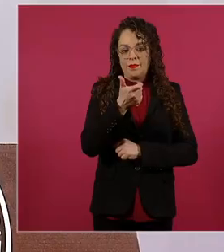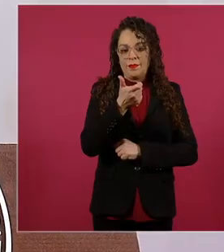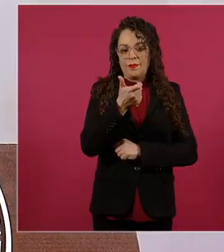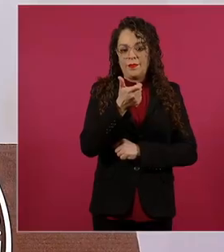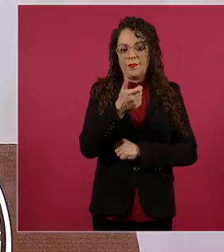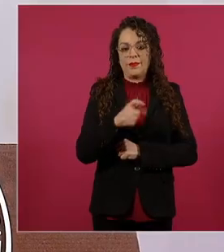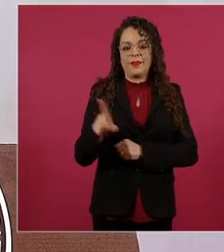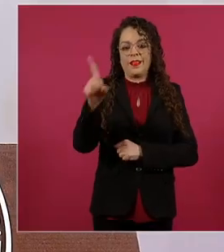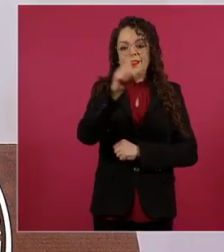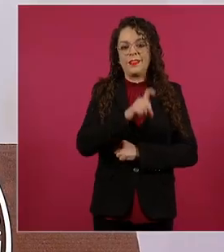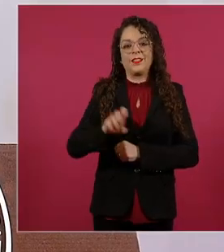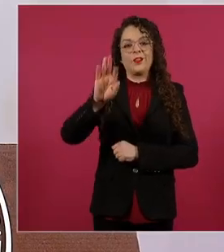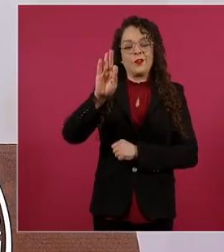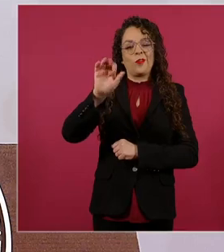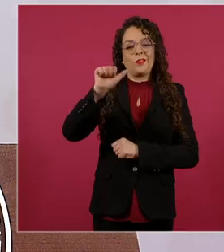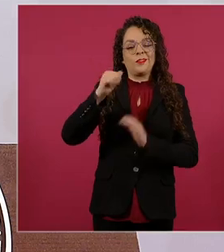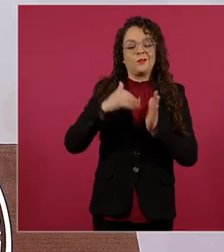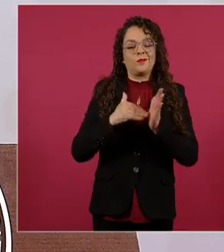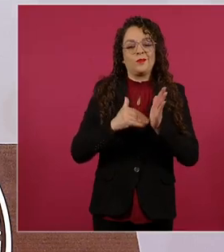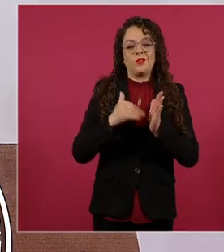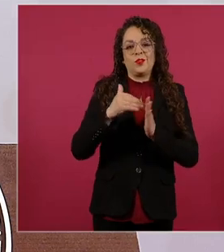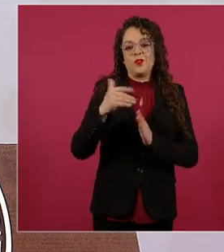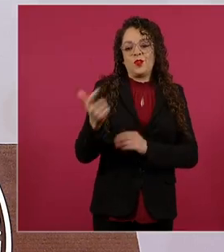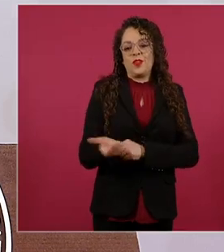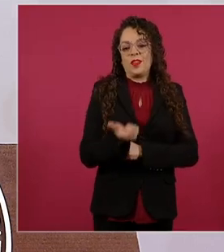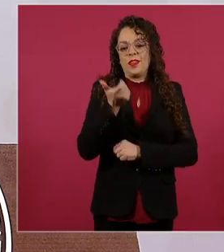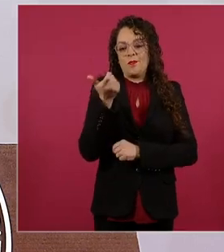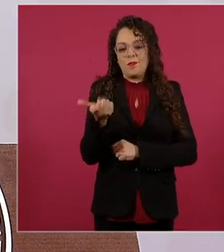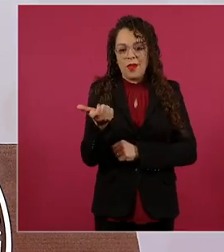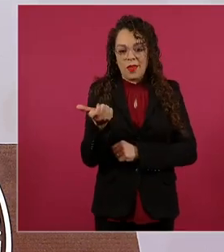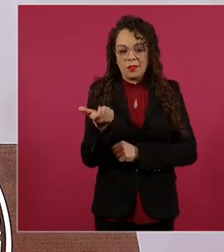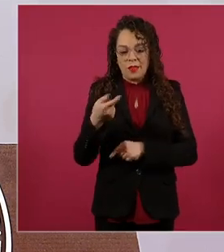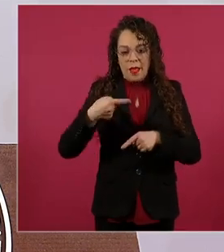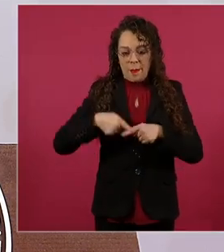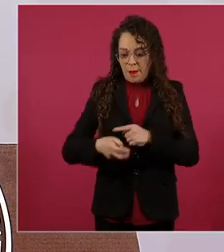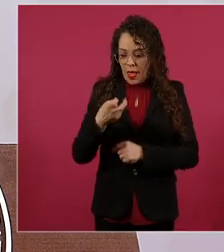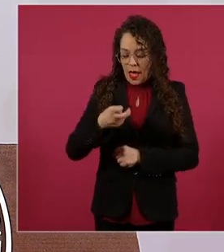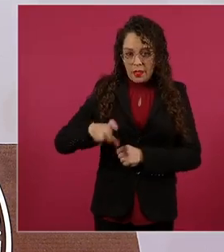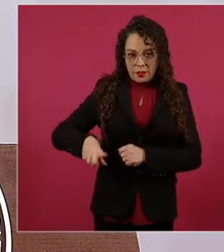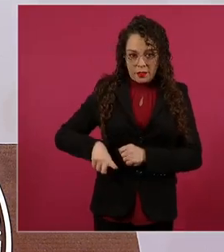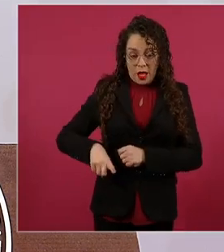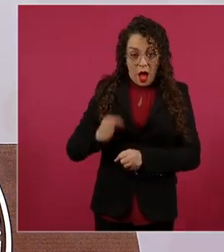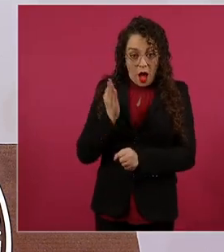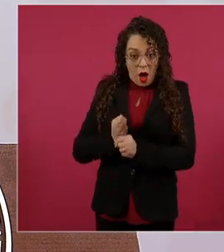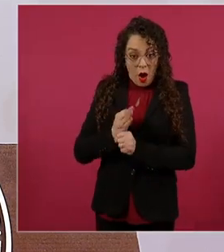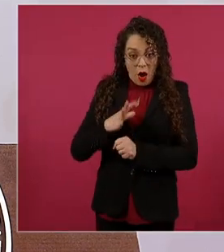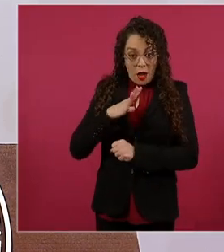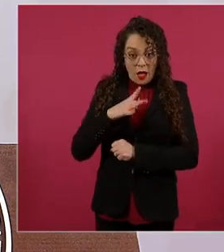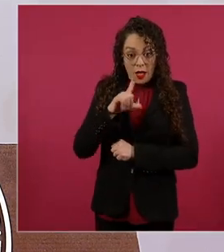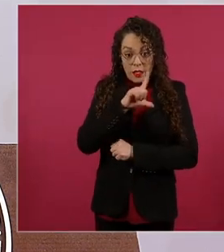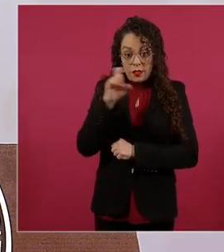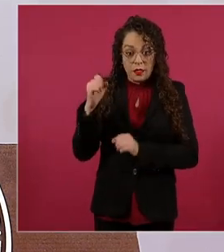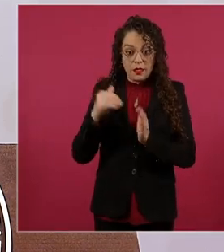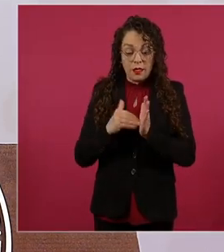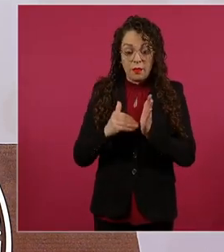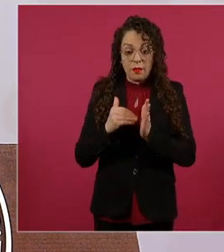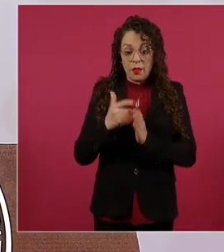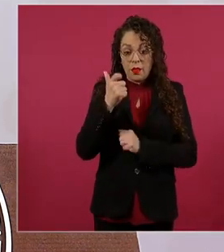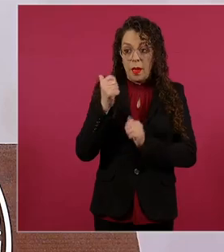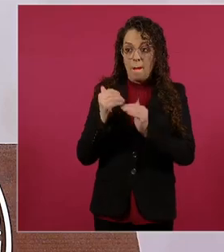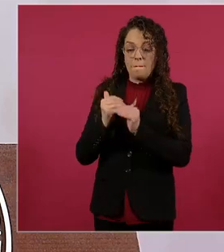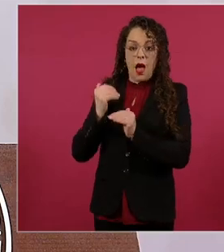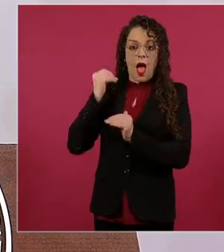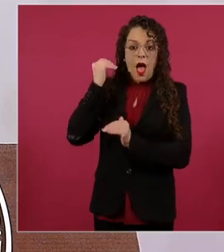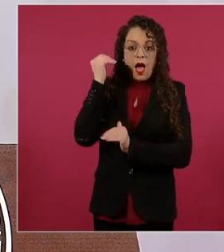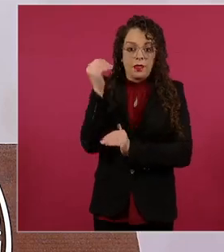Tiene 146 mil millones de pesos que tenía al inicio de este gobierno, hoy tiene más de 700 mil millones de pesos con el